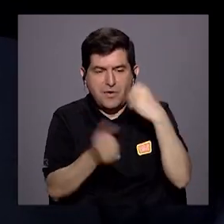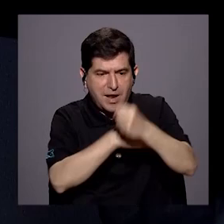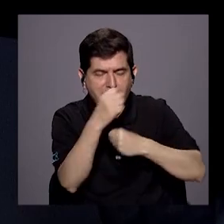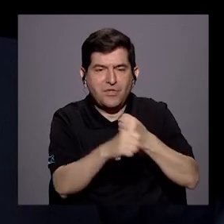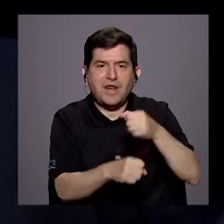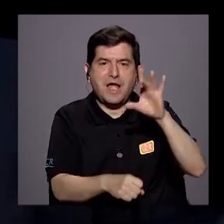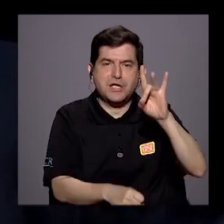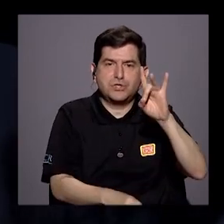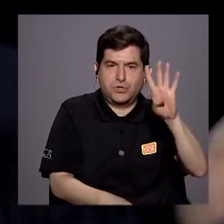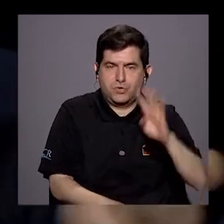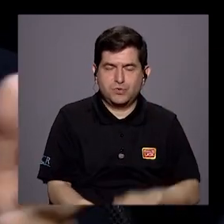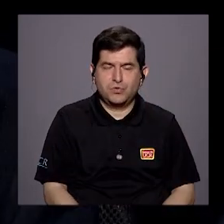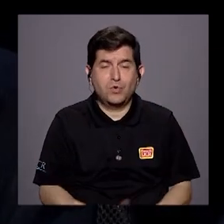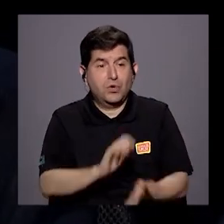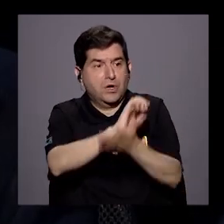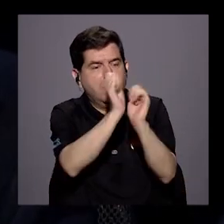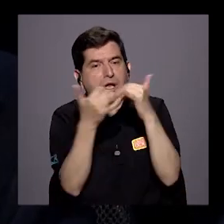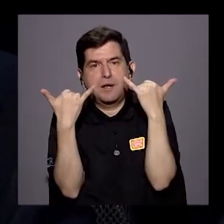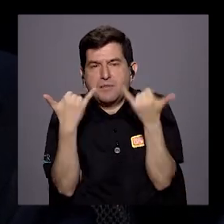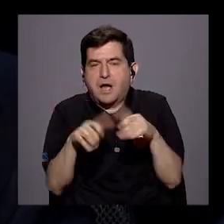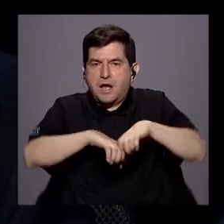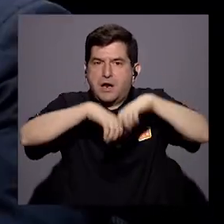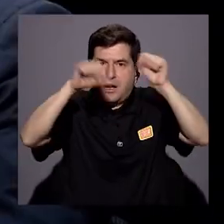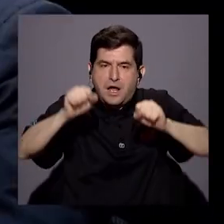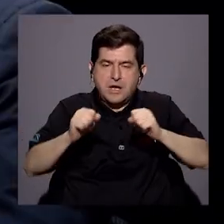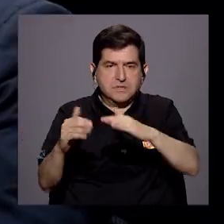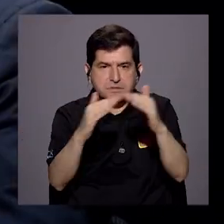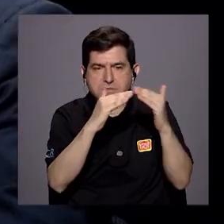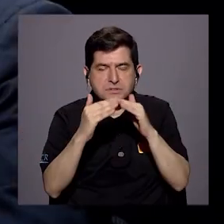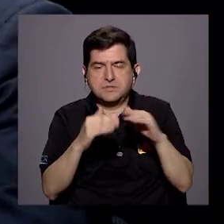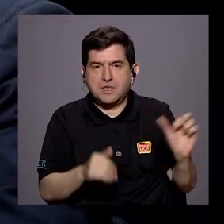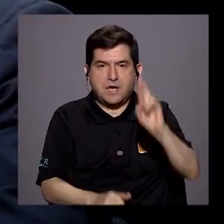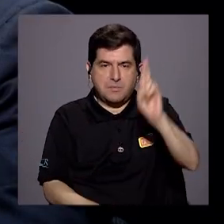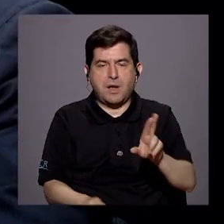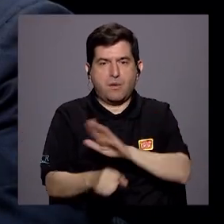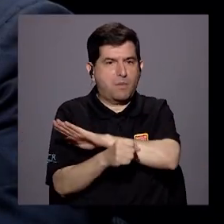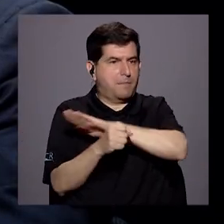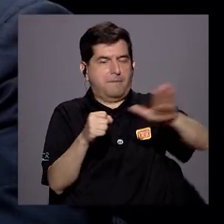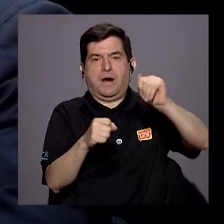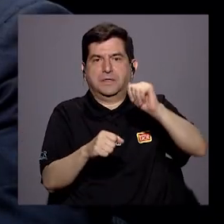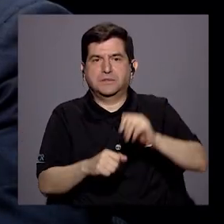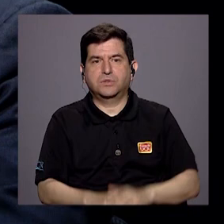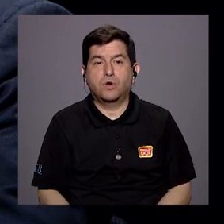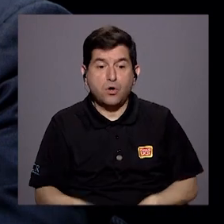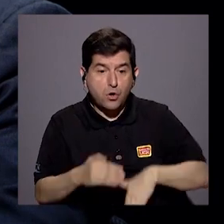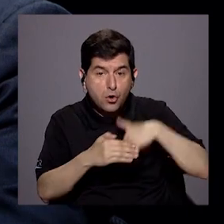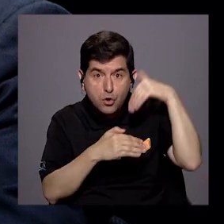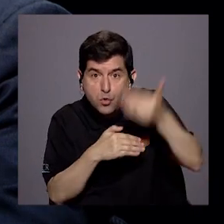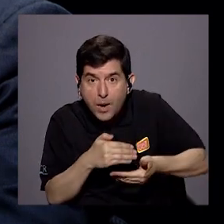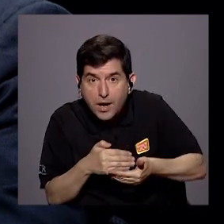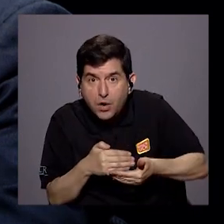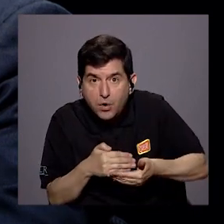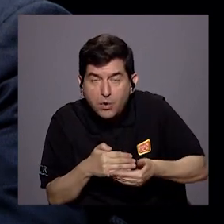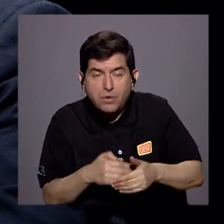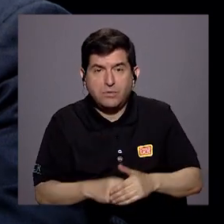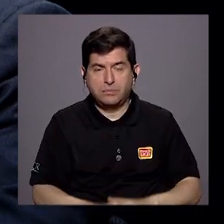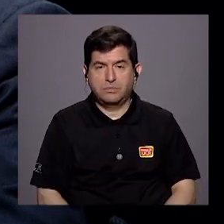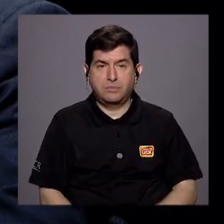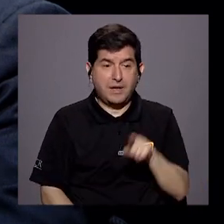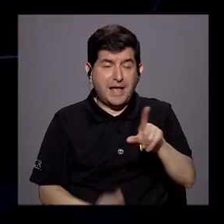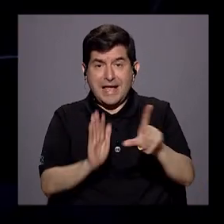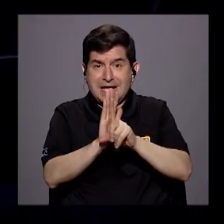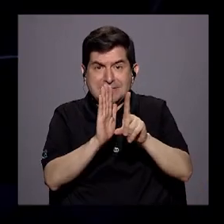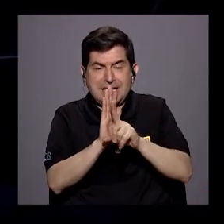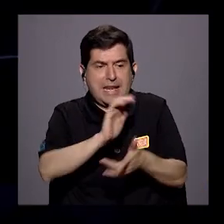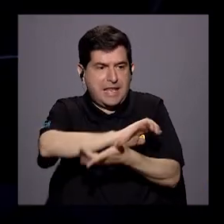84 con lo que ha cambiado el sistema urbano de costa rica totalmente la y después de eso esa